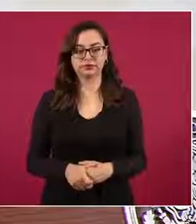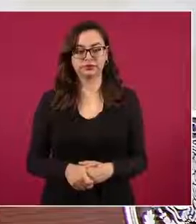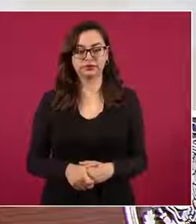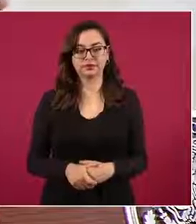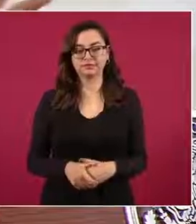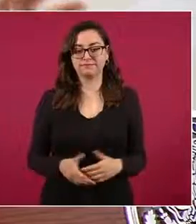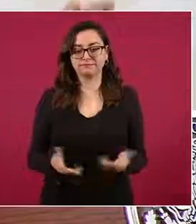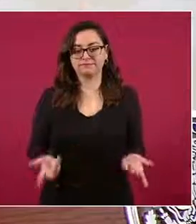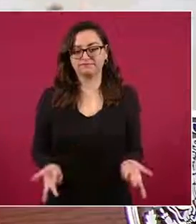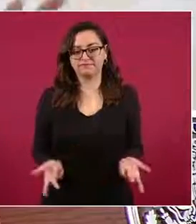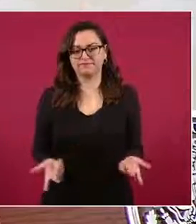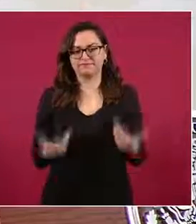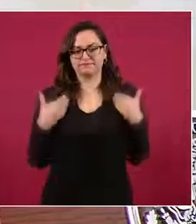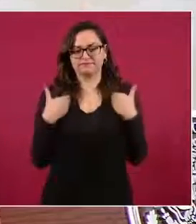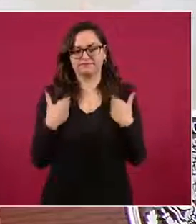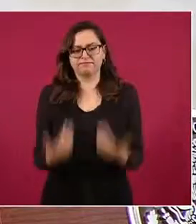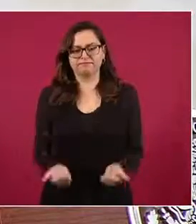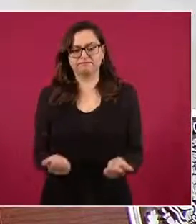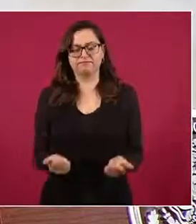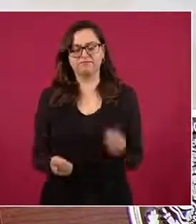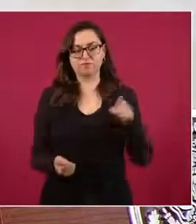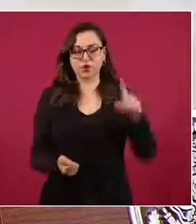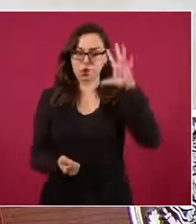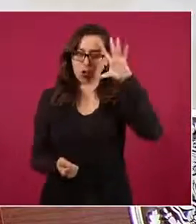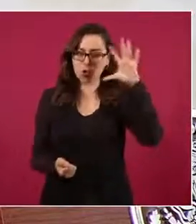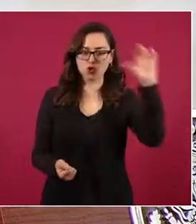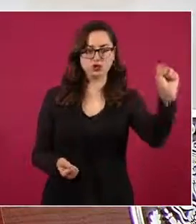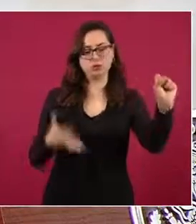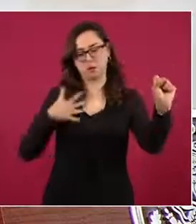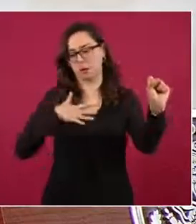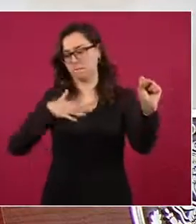Porque son concepciones completamente